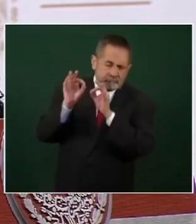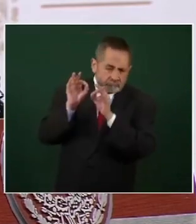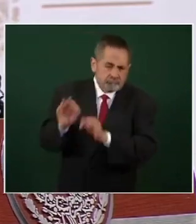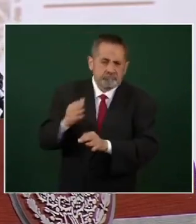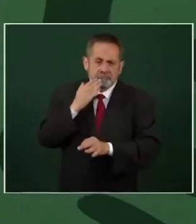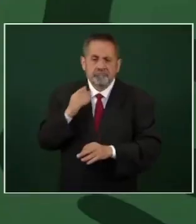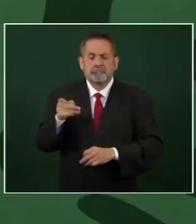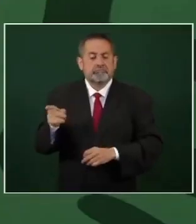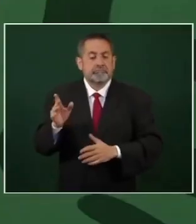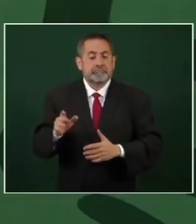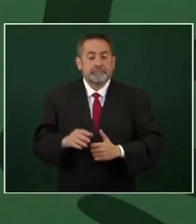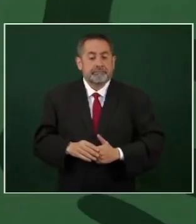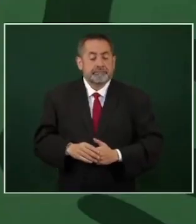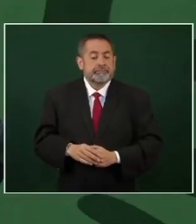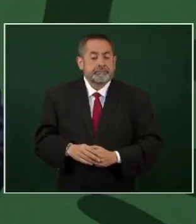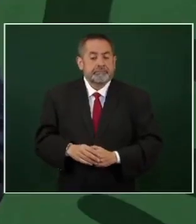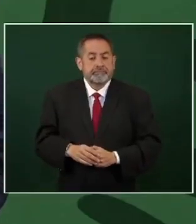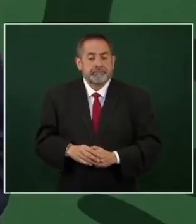y está